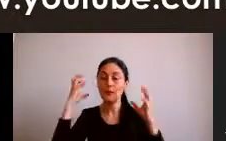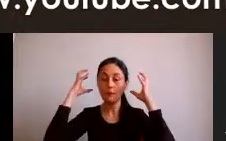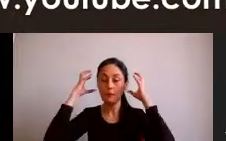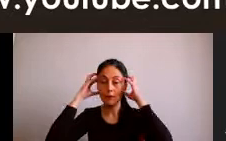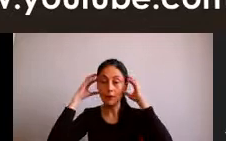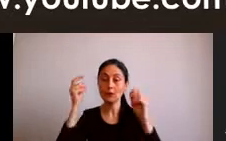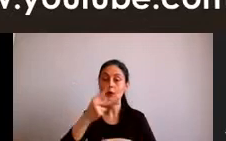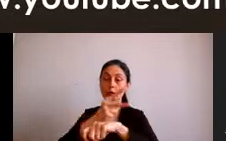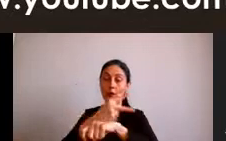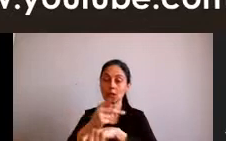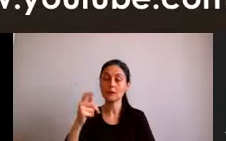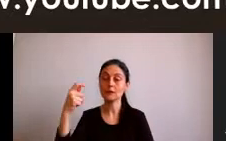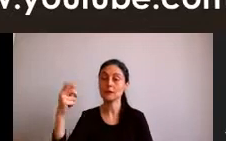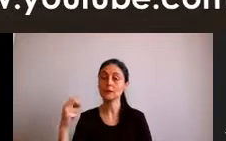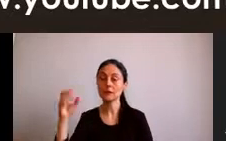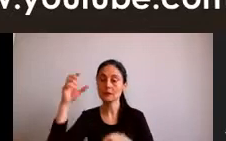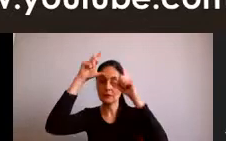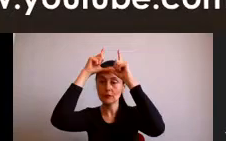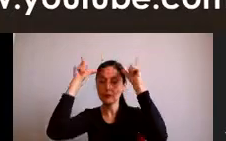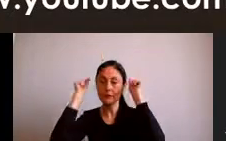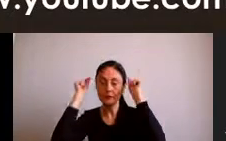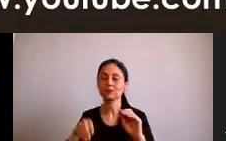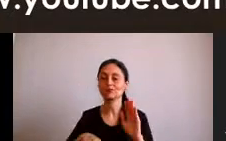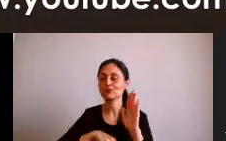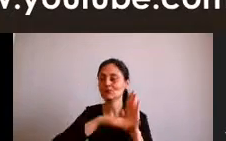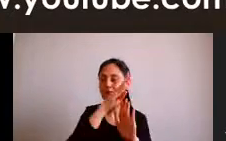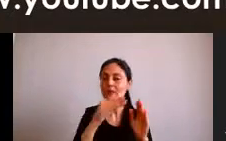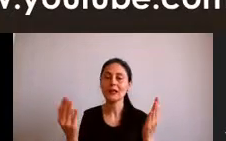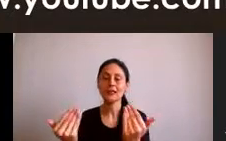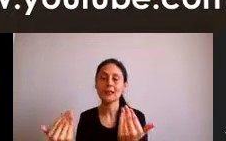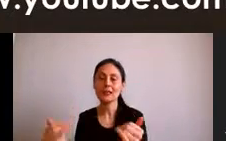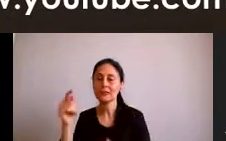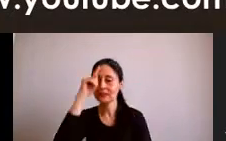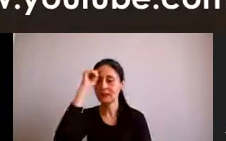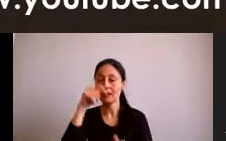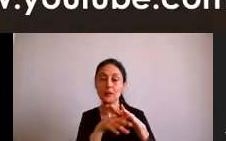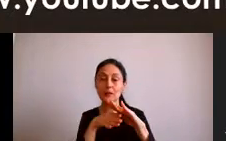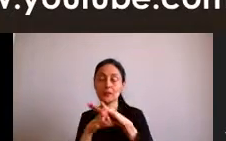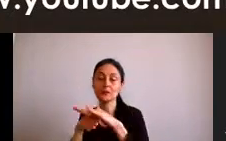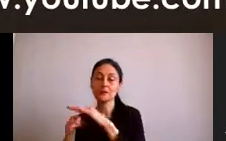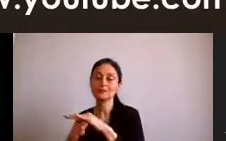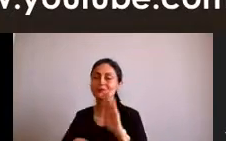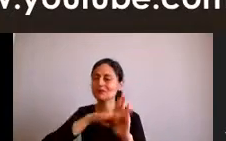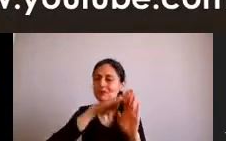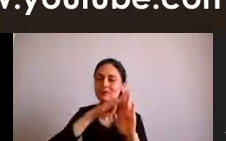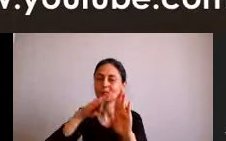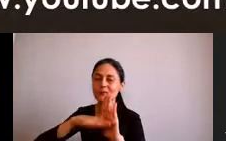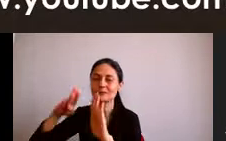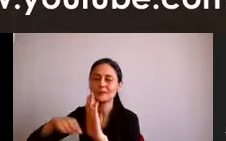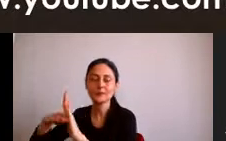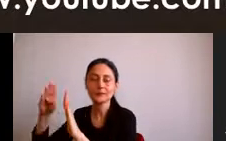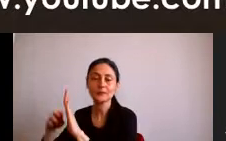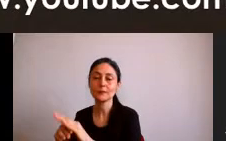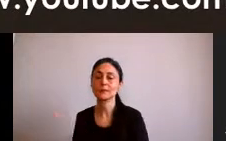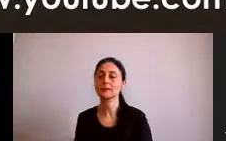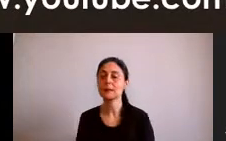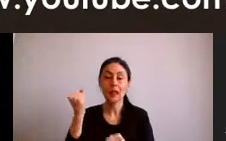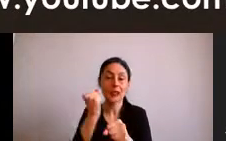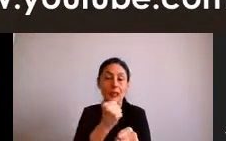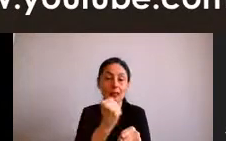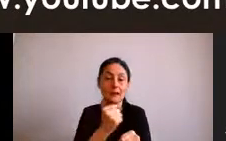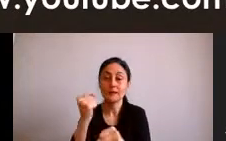áreas, porque por la necesidad de los pacientes se han aumentado importantes, gran